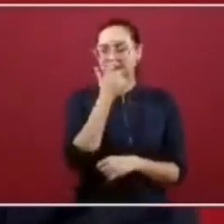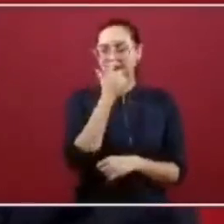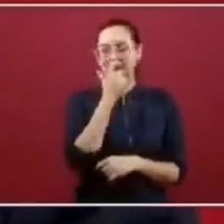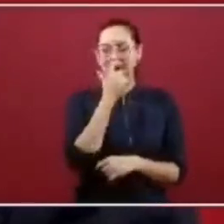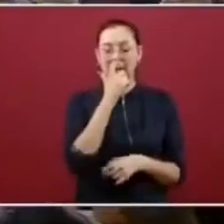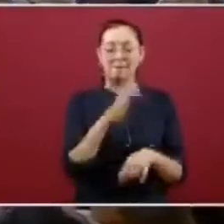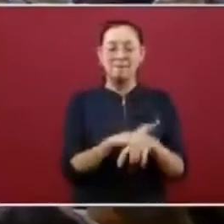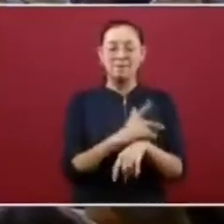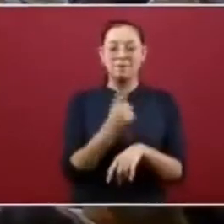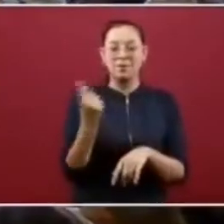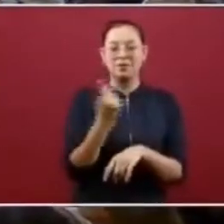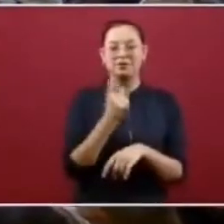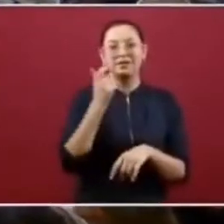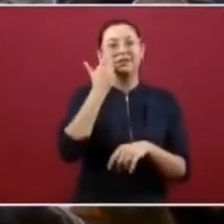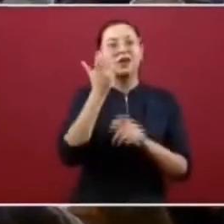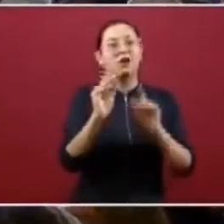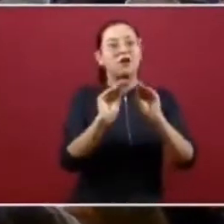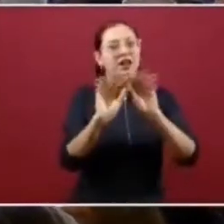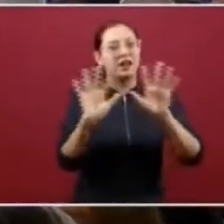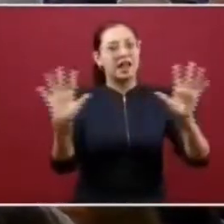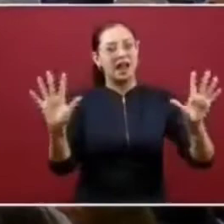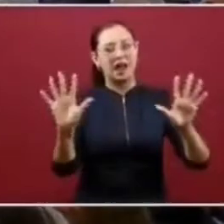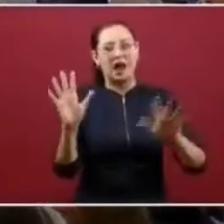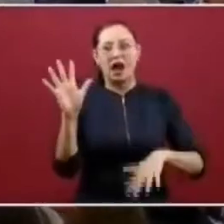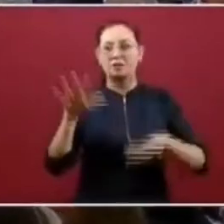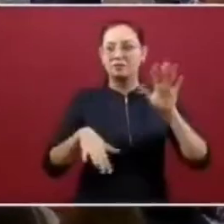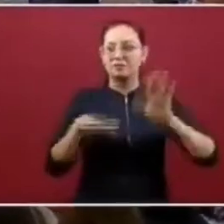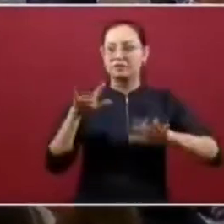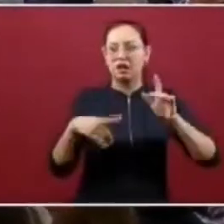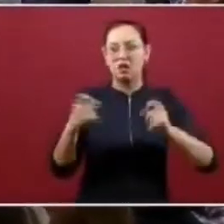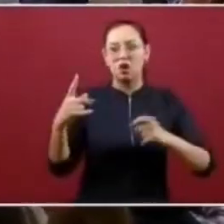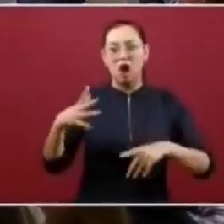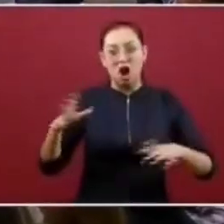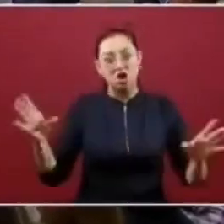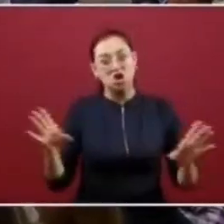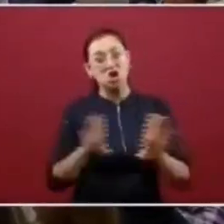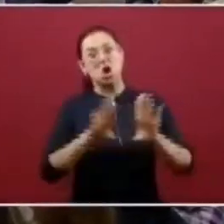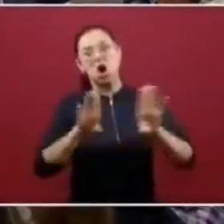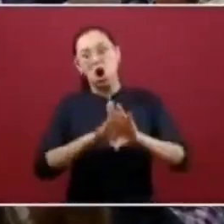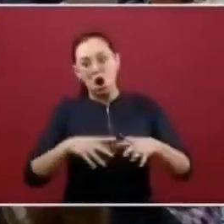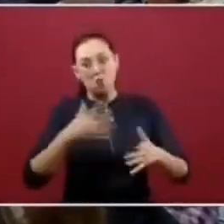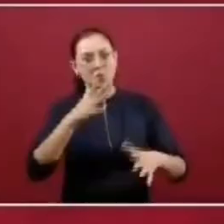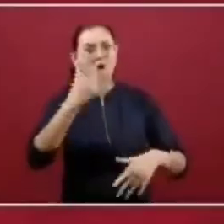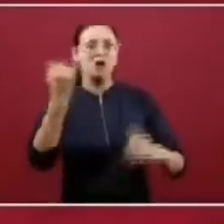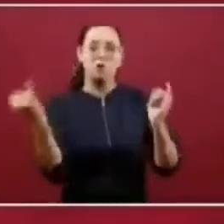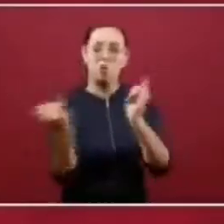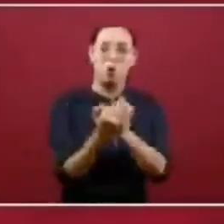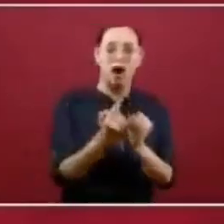para que los formalistas no